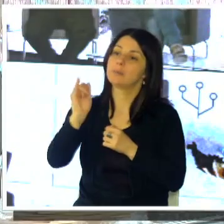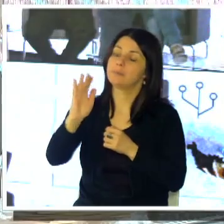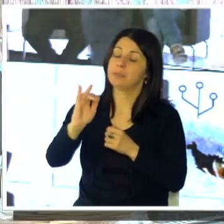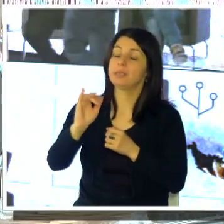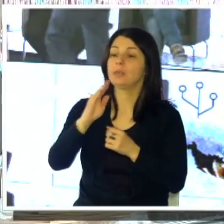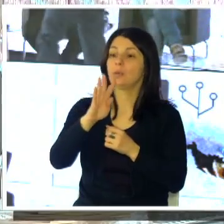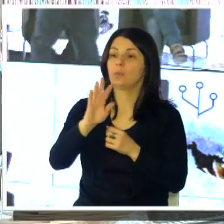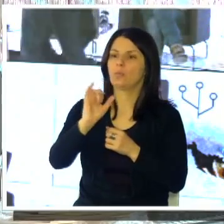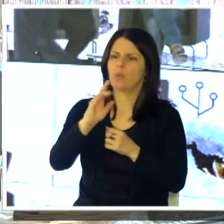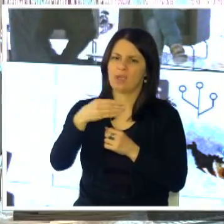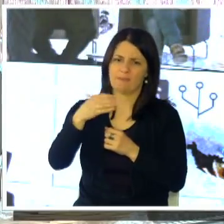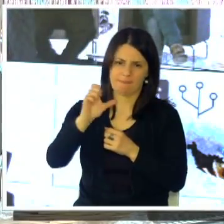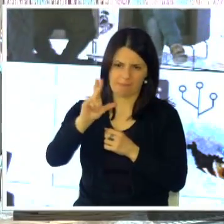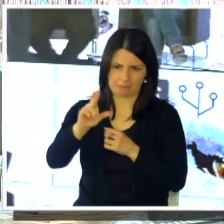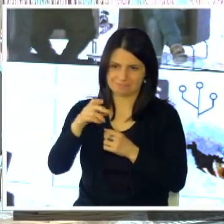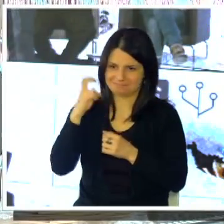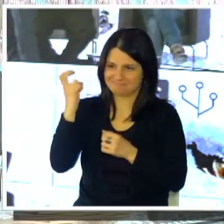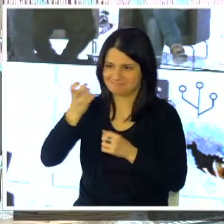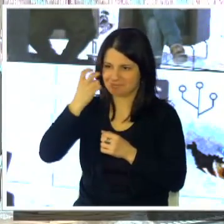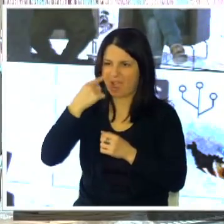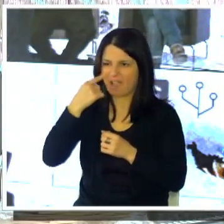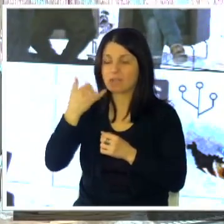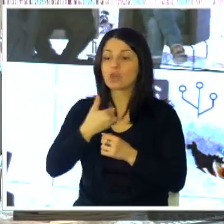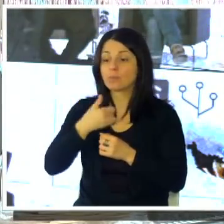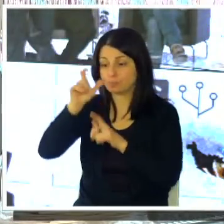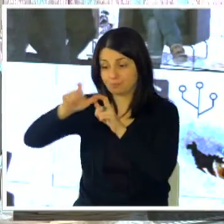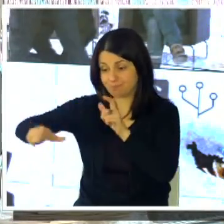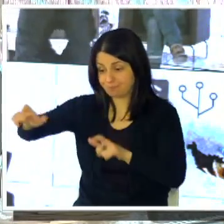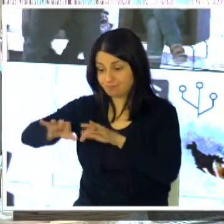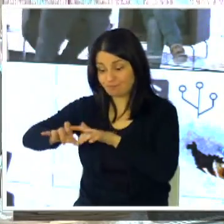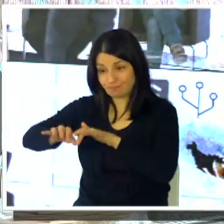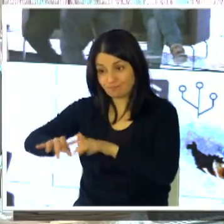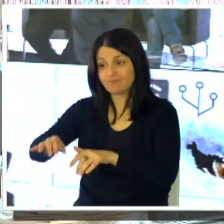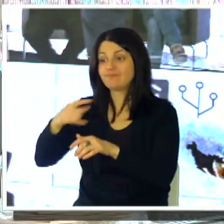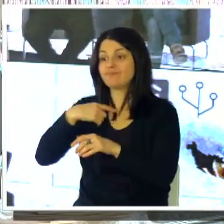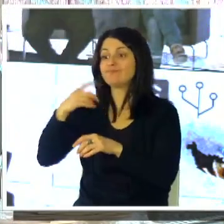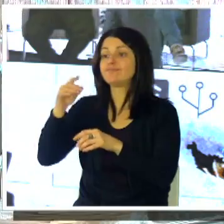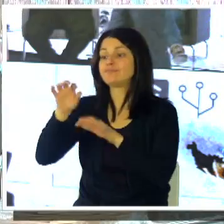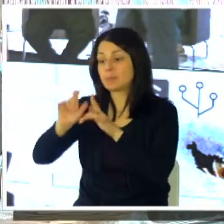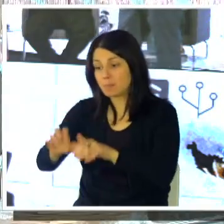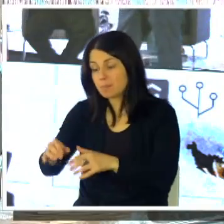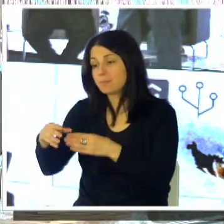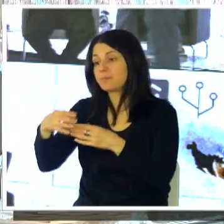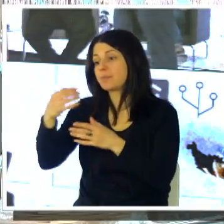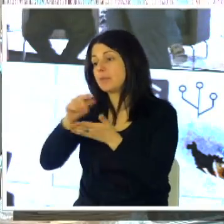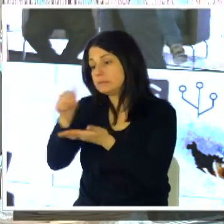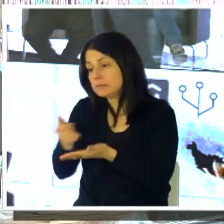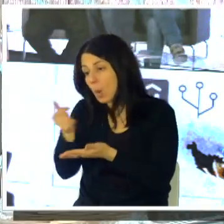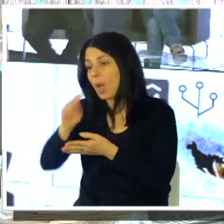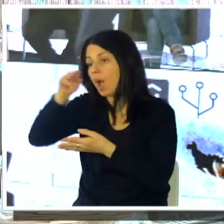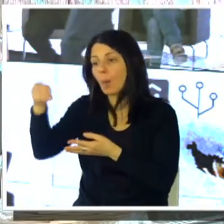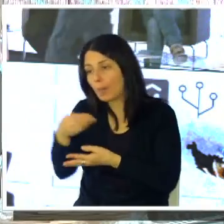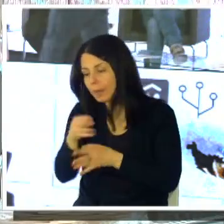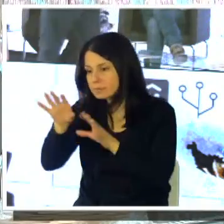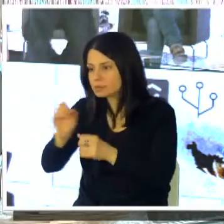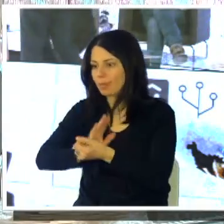que busca es ordenar cómo los clientes, mi dispositivo IoT, mi aplicación móvil, mi aplicación web, accede